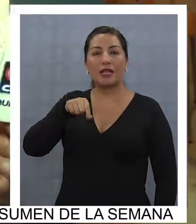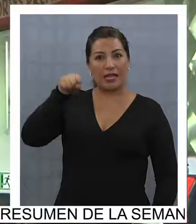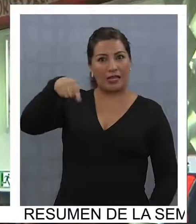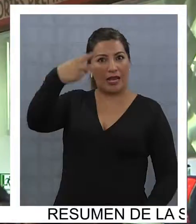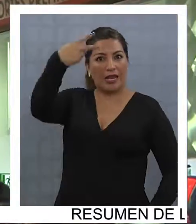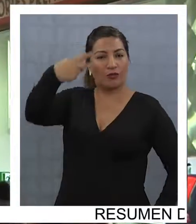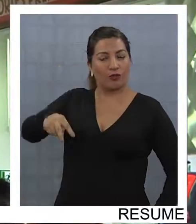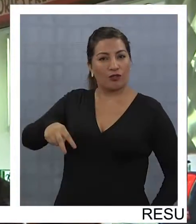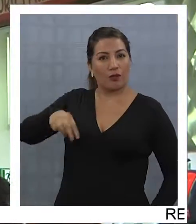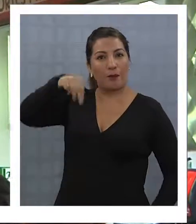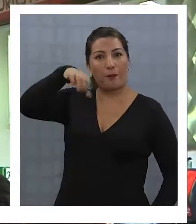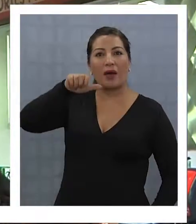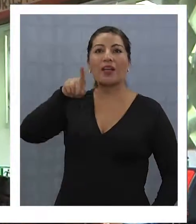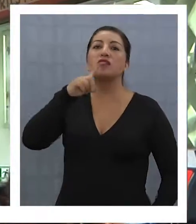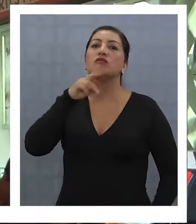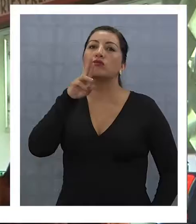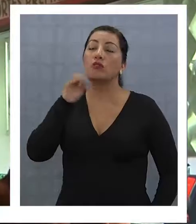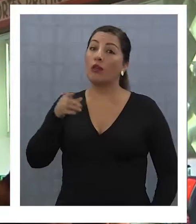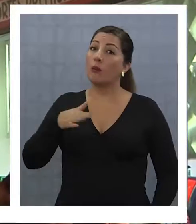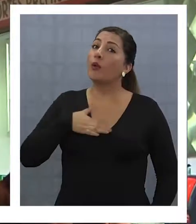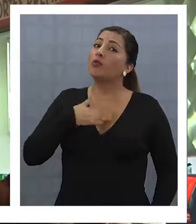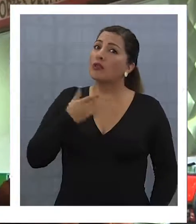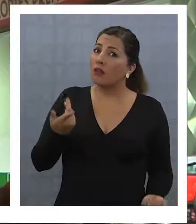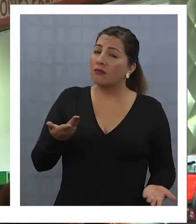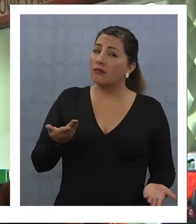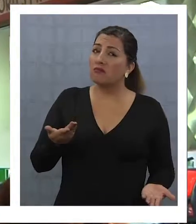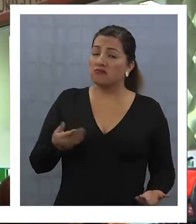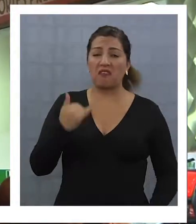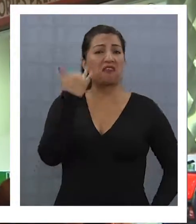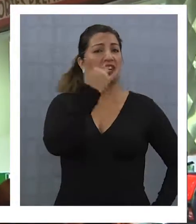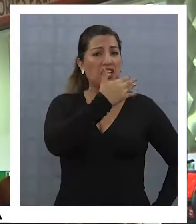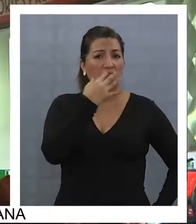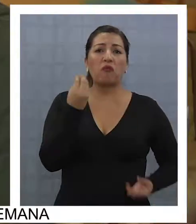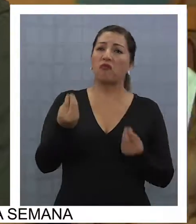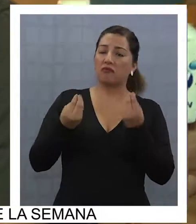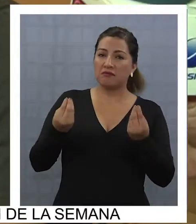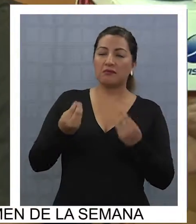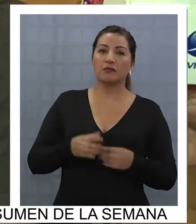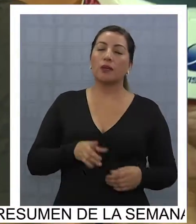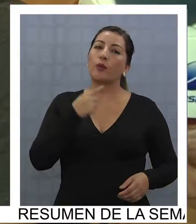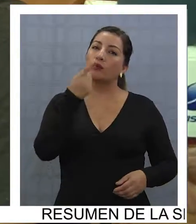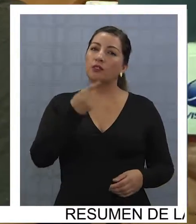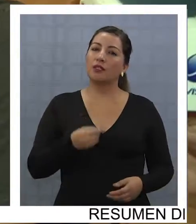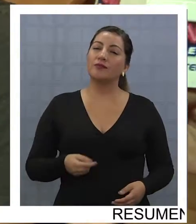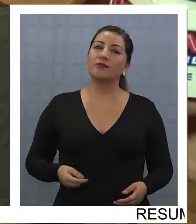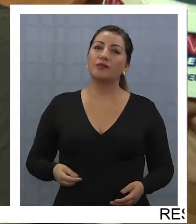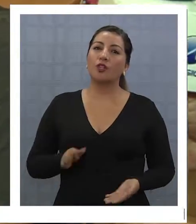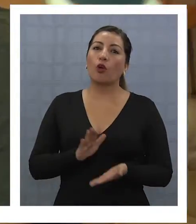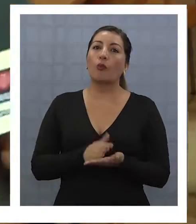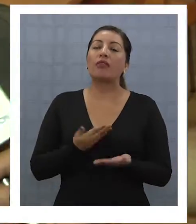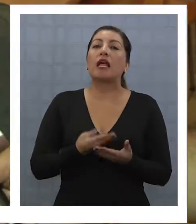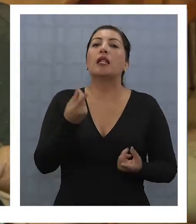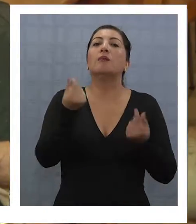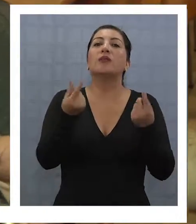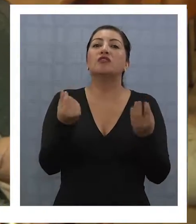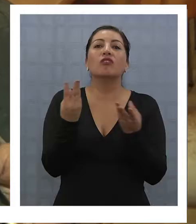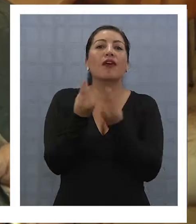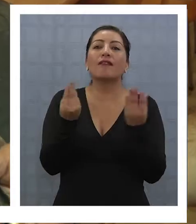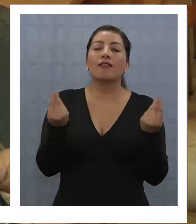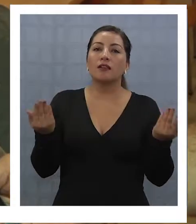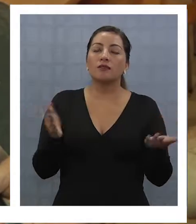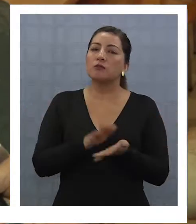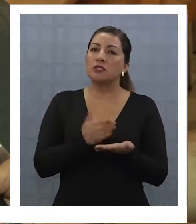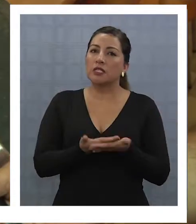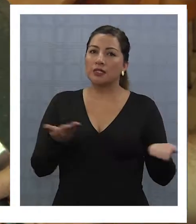¿Y qué te pareció? ¿Cómo lo evalúas? Estaba bien rico, estaba bien bueno. Oye, ¿y qué te pareció el precio, la calidad-precio? ¿Cómo lo viste?